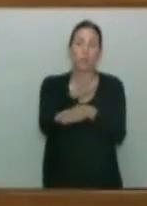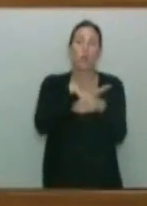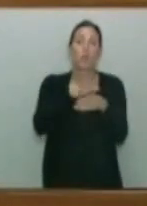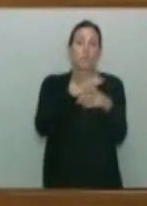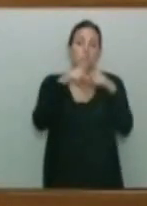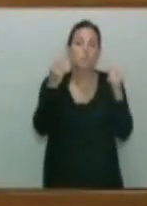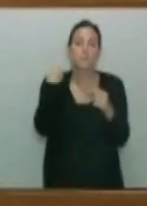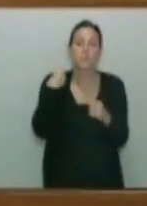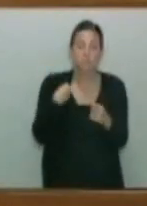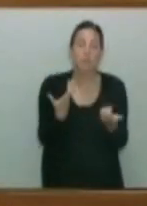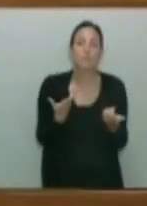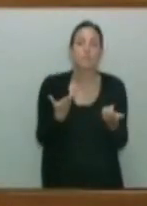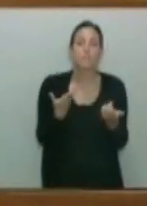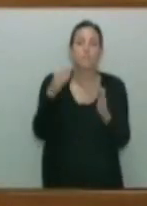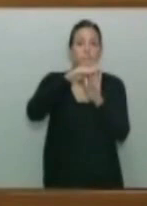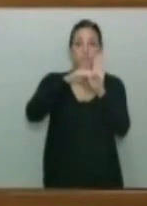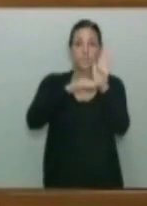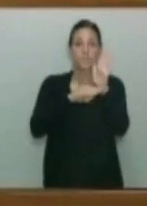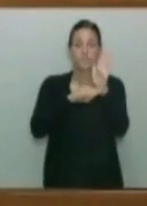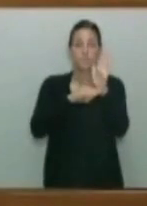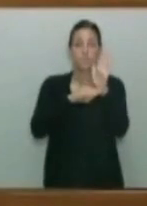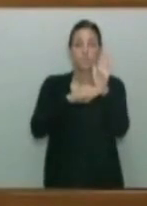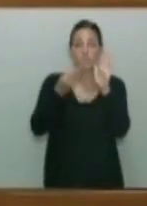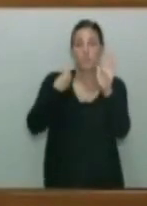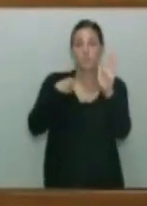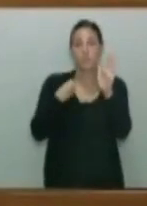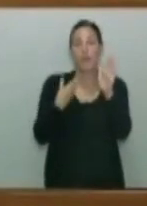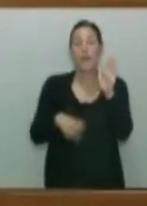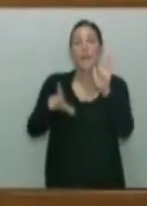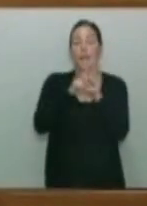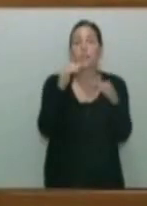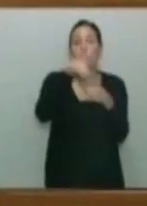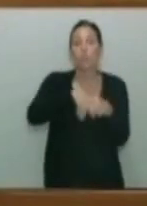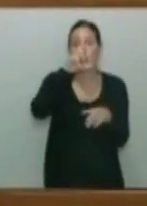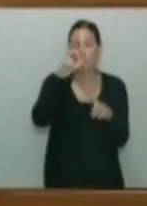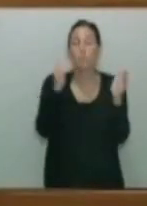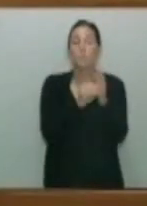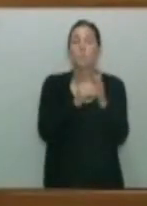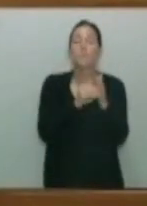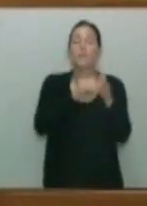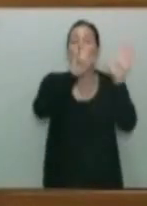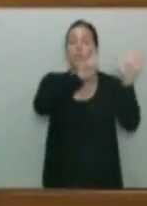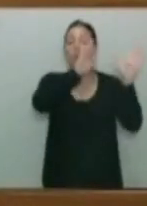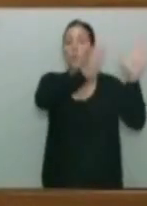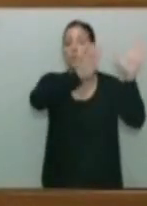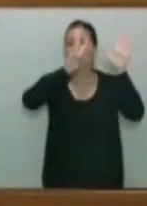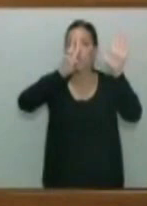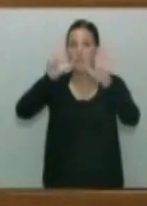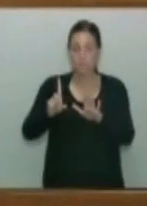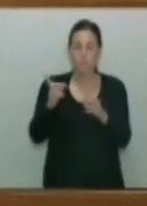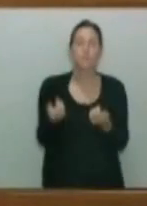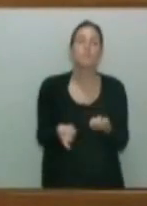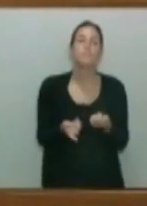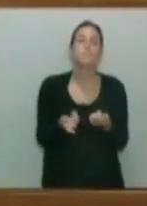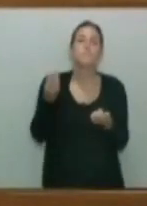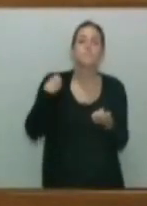los mismos parámetros que establecía la ley electoral del año 86. Pero, además, depende de una segunda cuestión el responder a esta pregunta, del